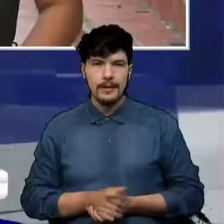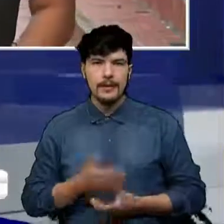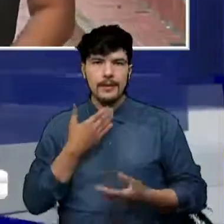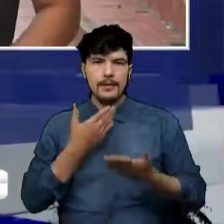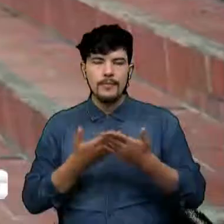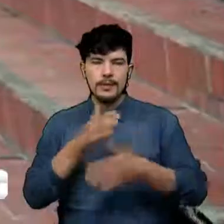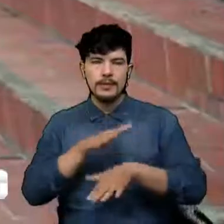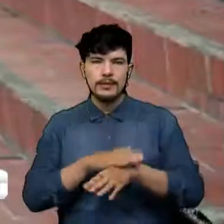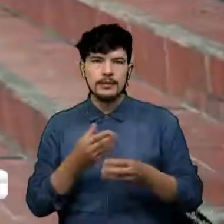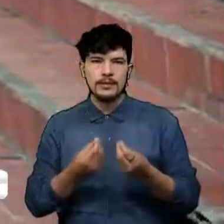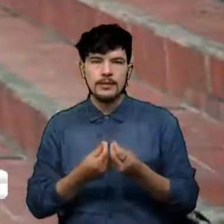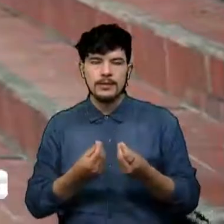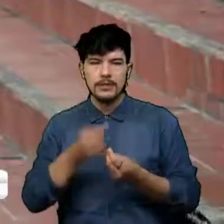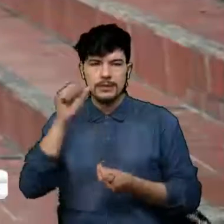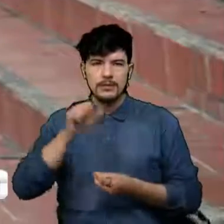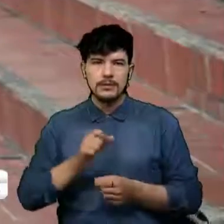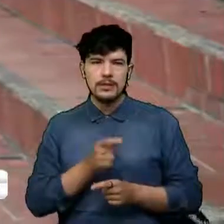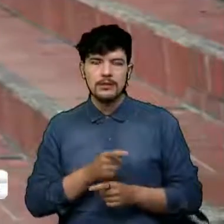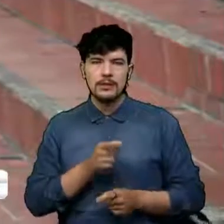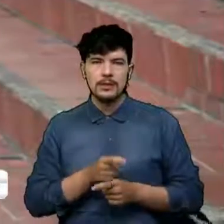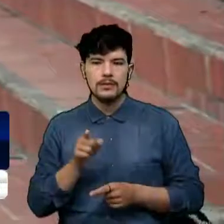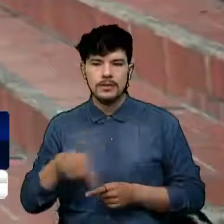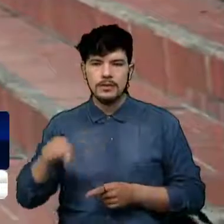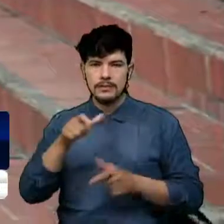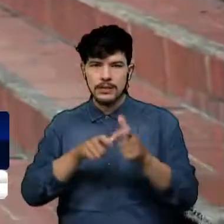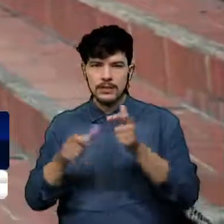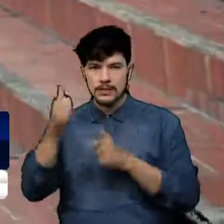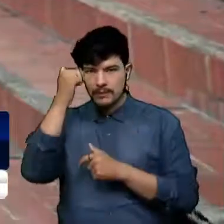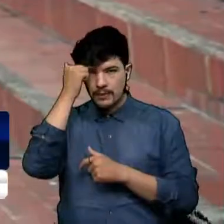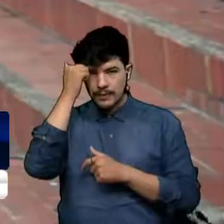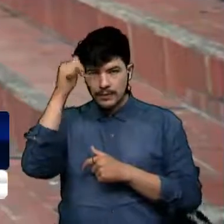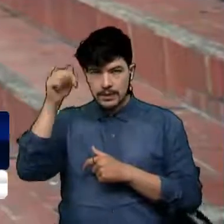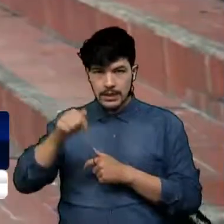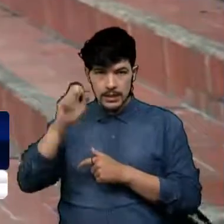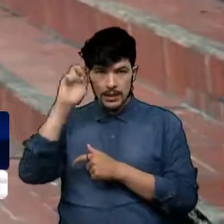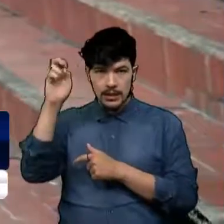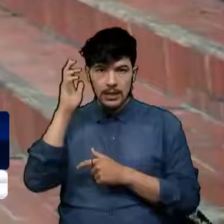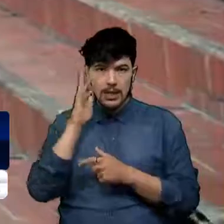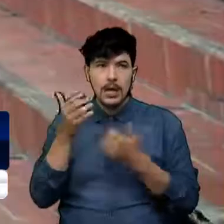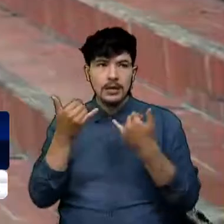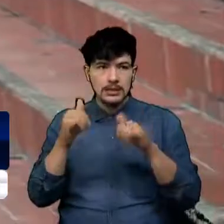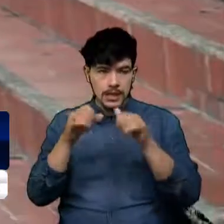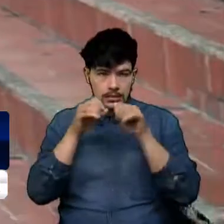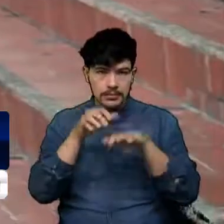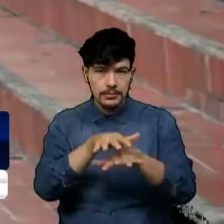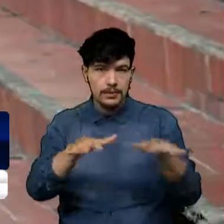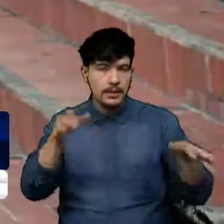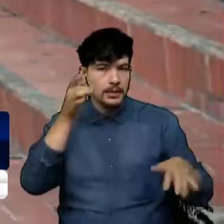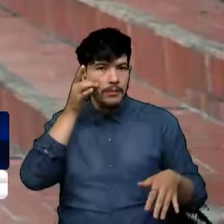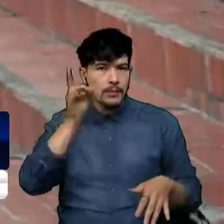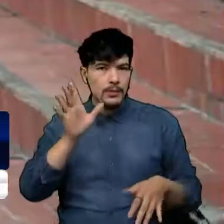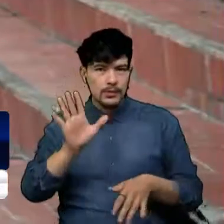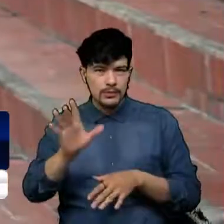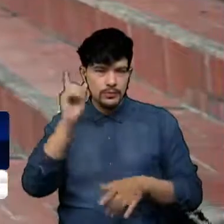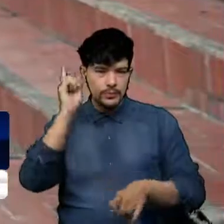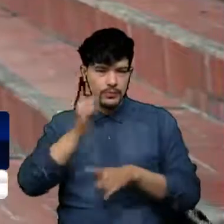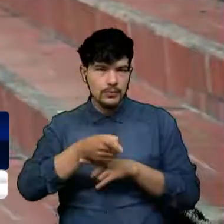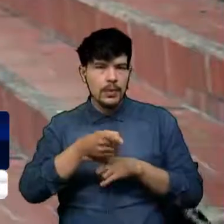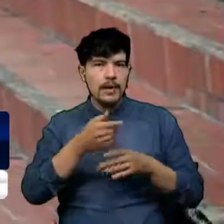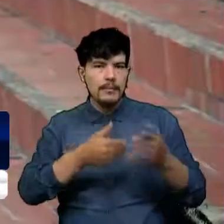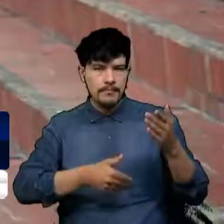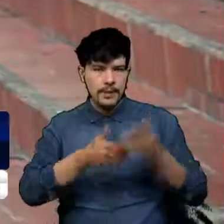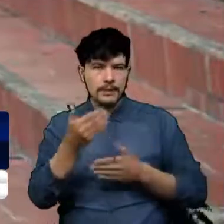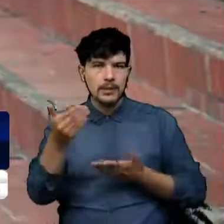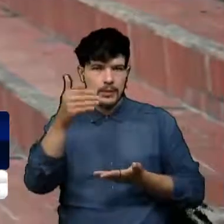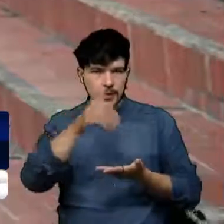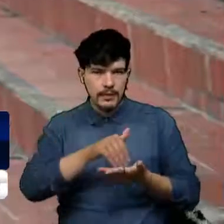Buenas tardes, compañeros y televidentes. Pues efectivamente, los docentes del norte de Santander ya están socializando estas posibles directrices para lo que sería el